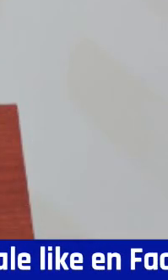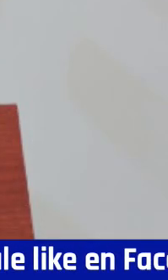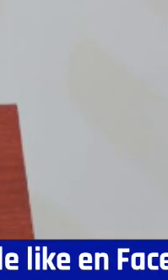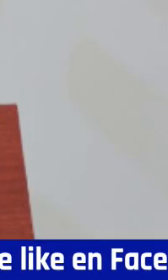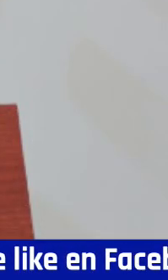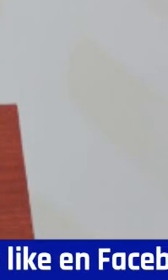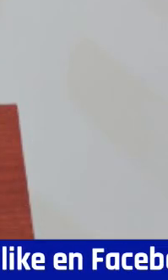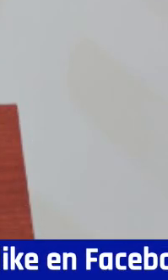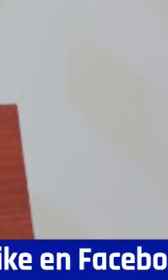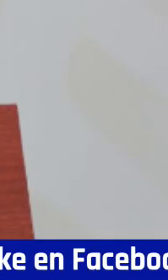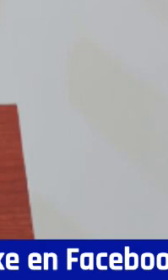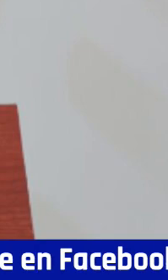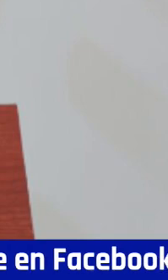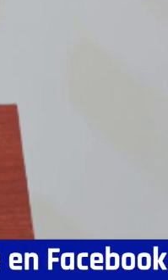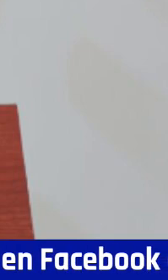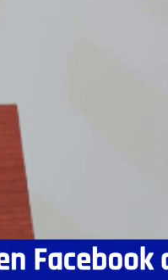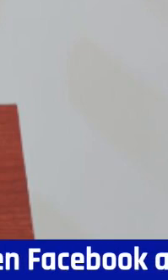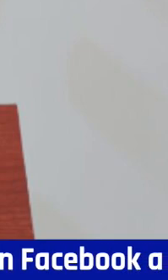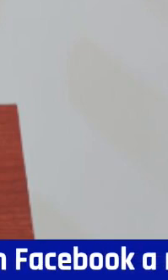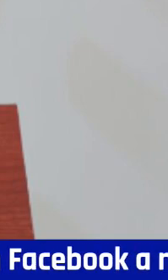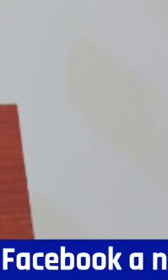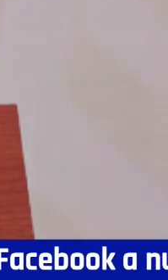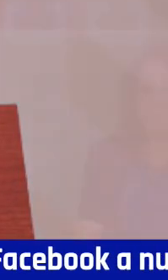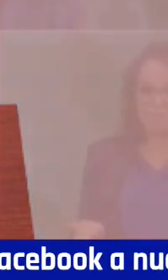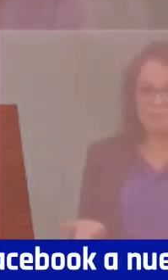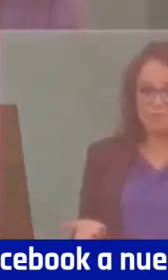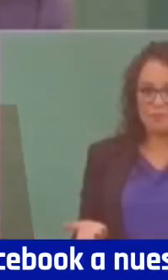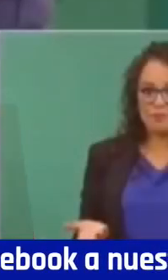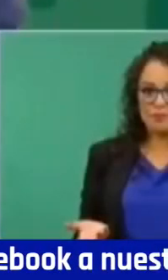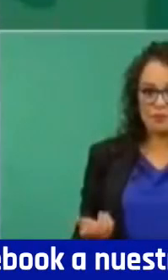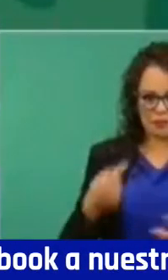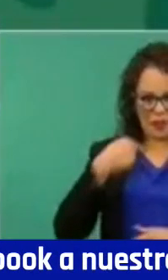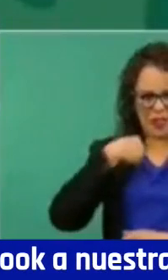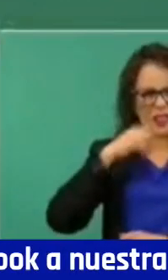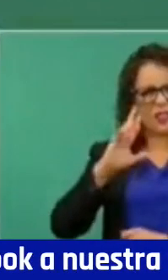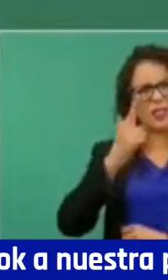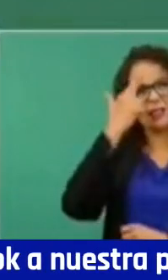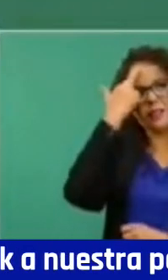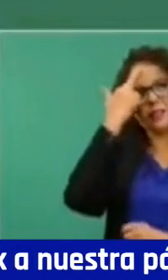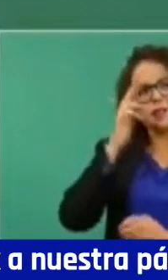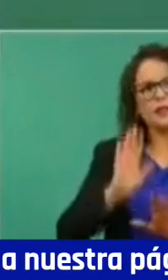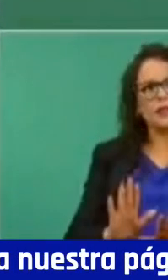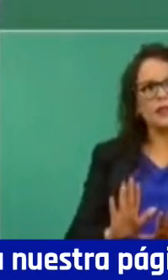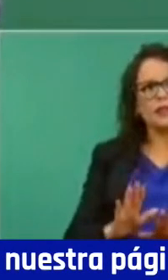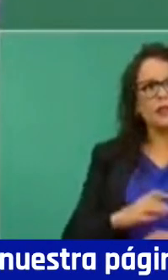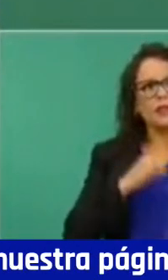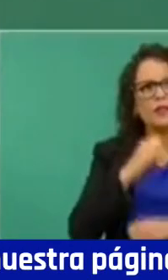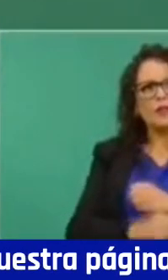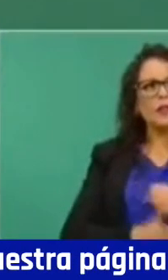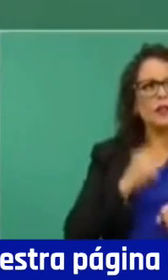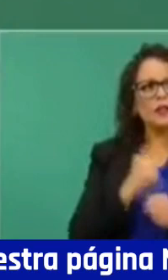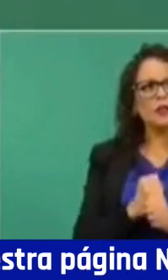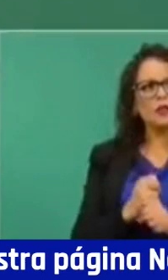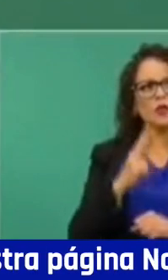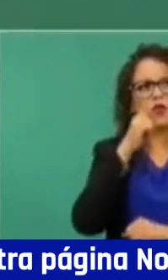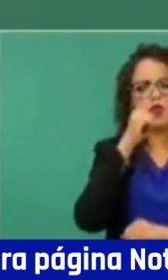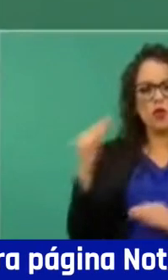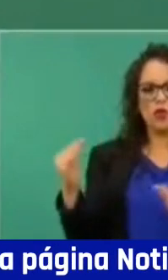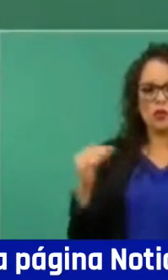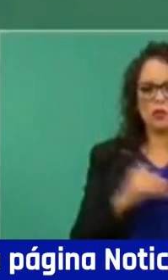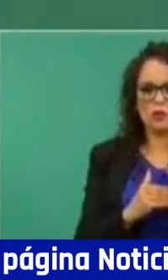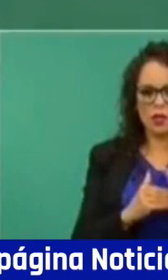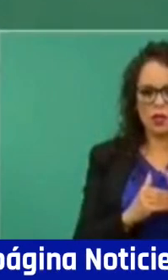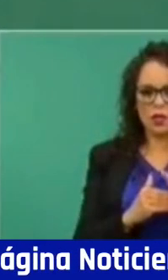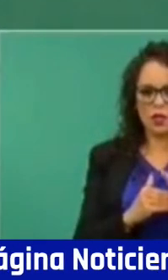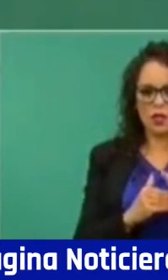de la universidad donde chat en el 2000 pero candidato a jefe